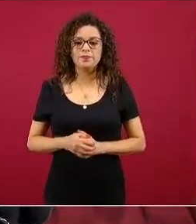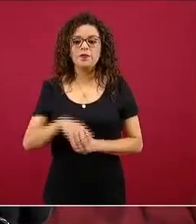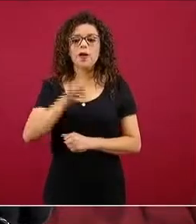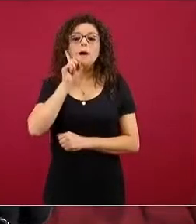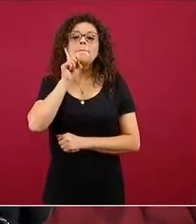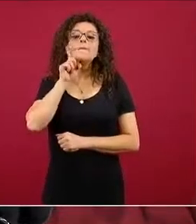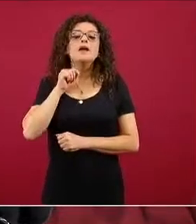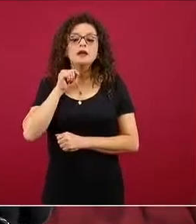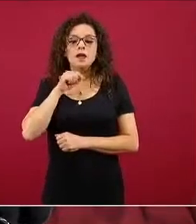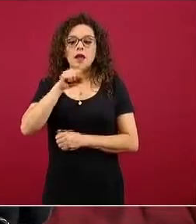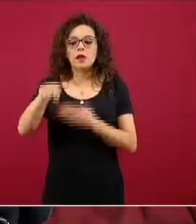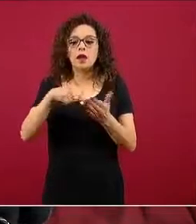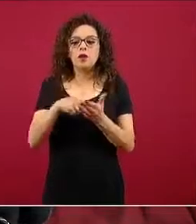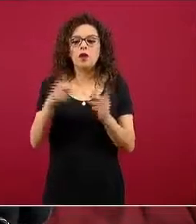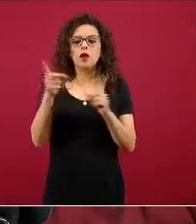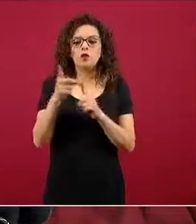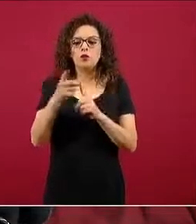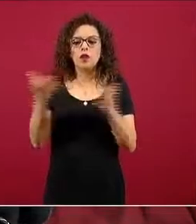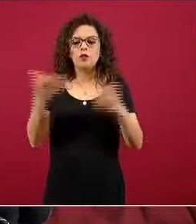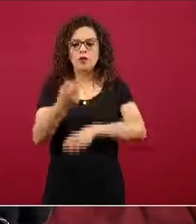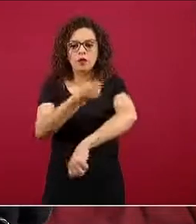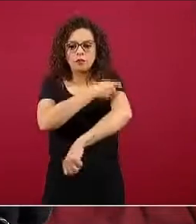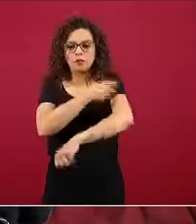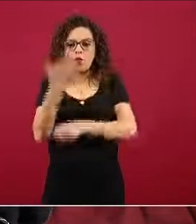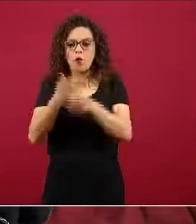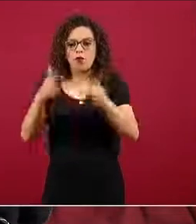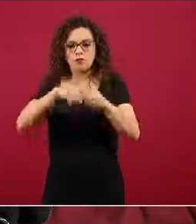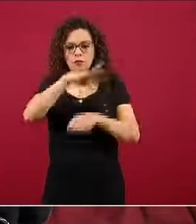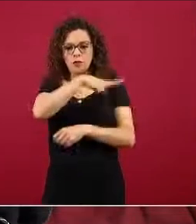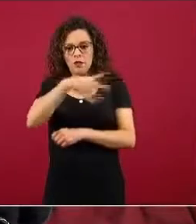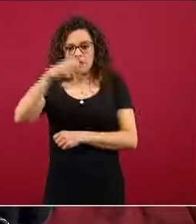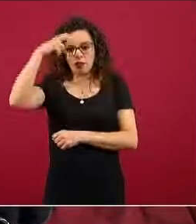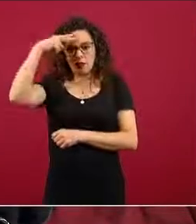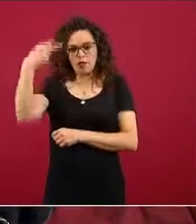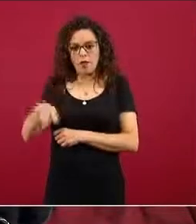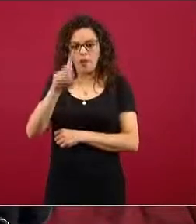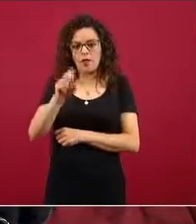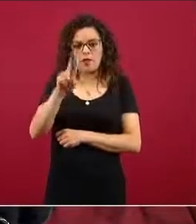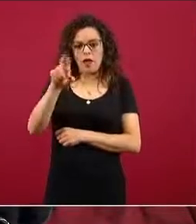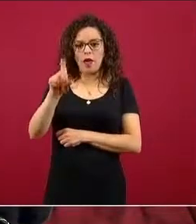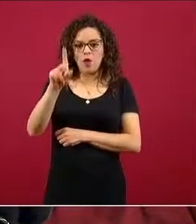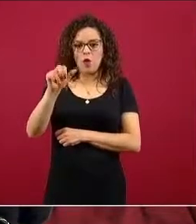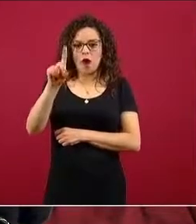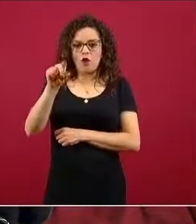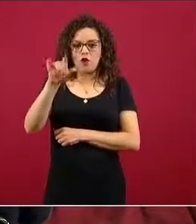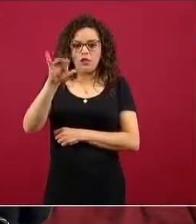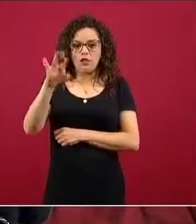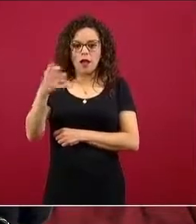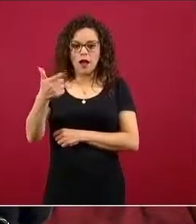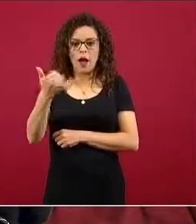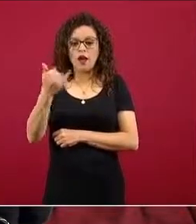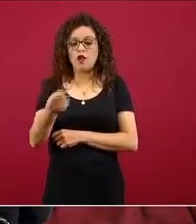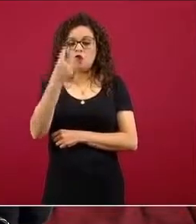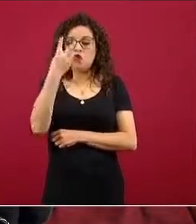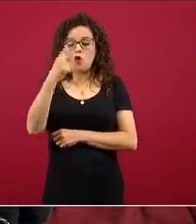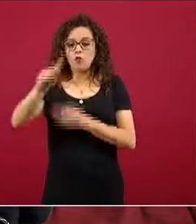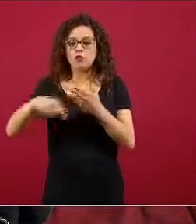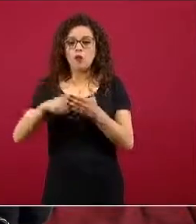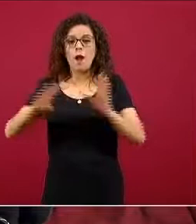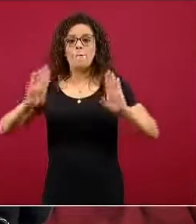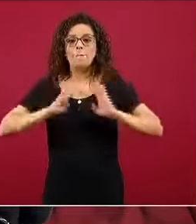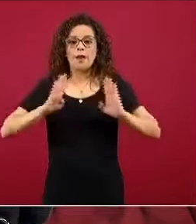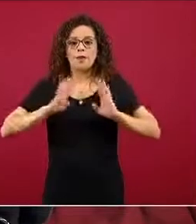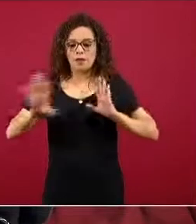Mañana las sedes serán el Hospital General de México, Dr. Eduardo Lisiaga, y 2 sedes militares que seleccionamos de acuerdo